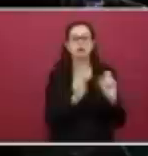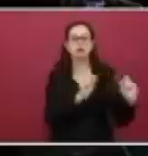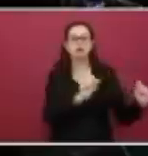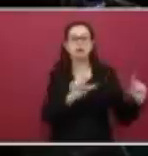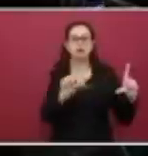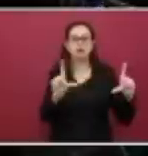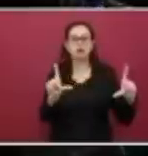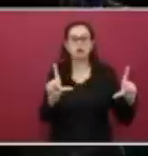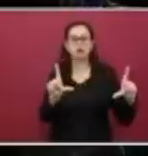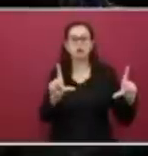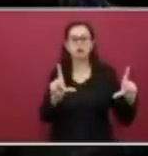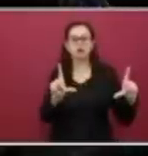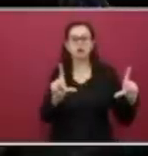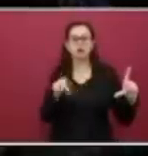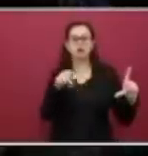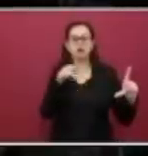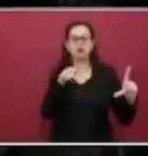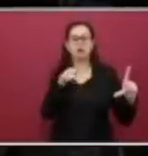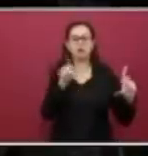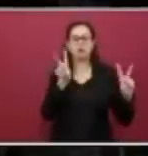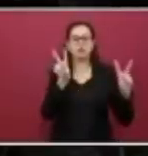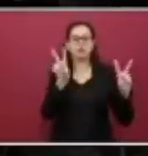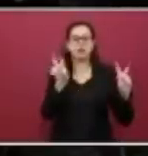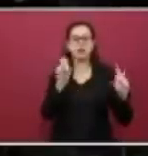la lámina sobre